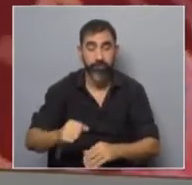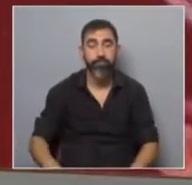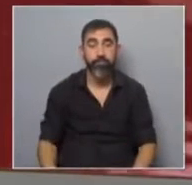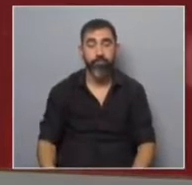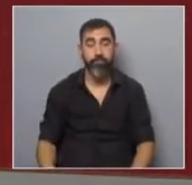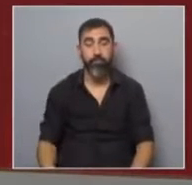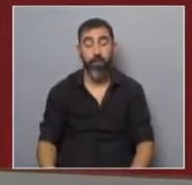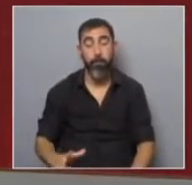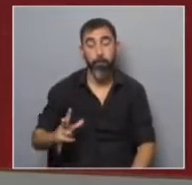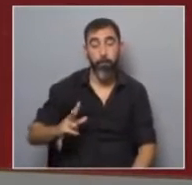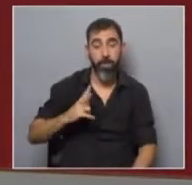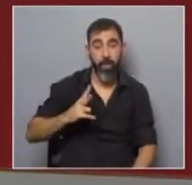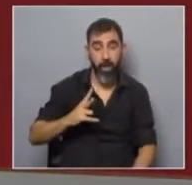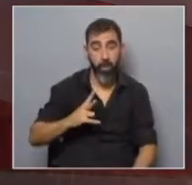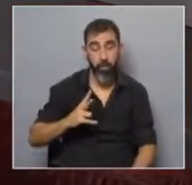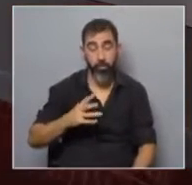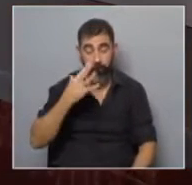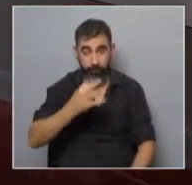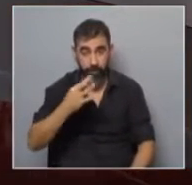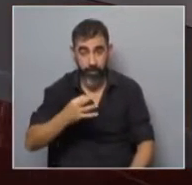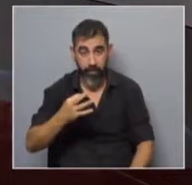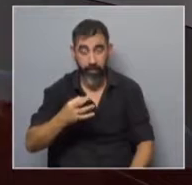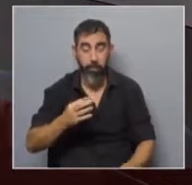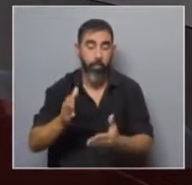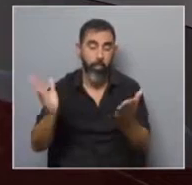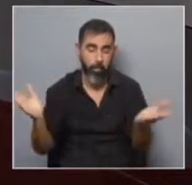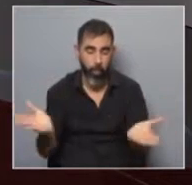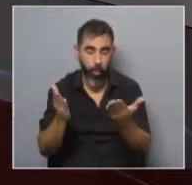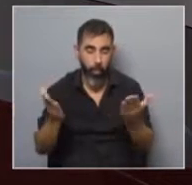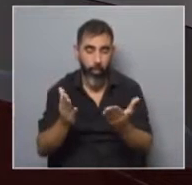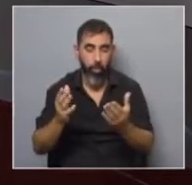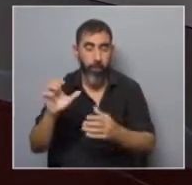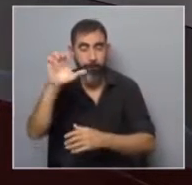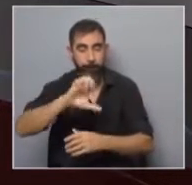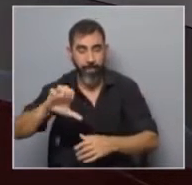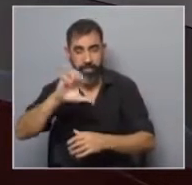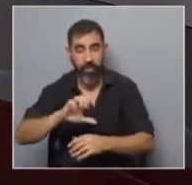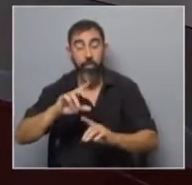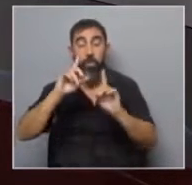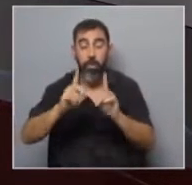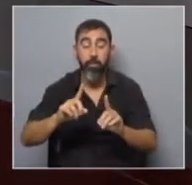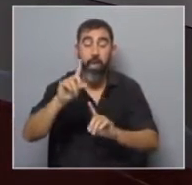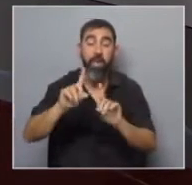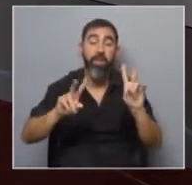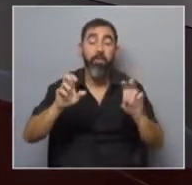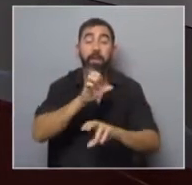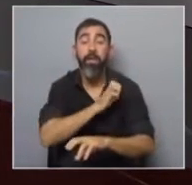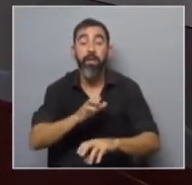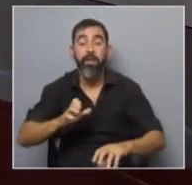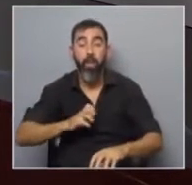tanto en el sector privado, digamos, promovido por los sectores empresariales, como incluso a nivel del